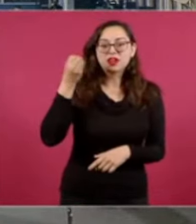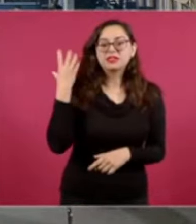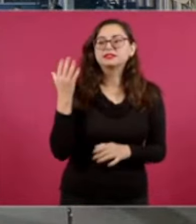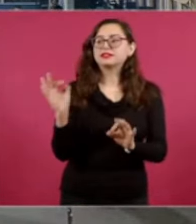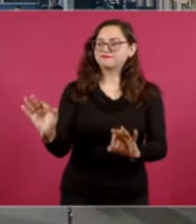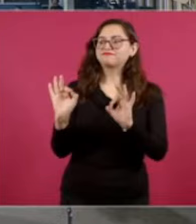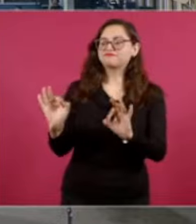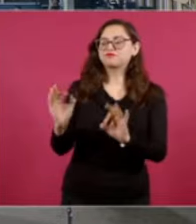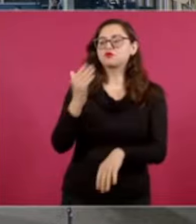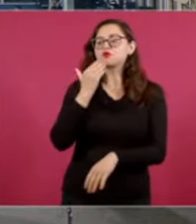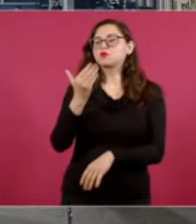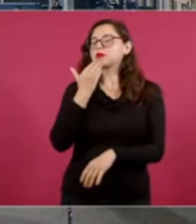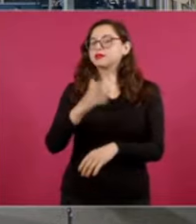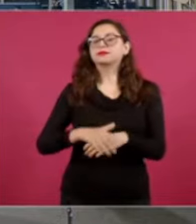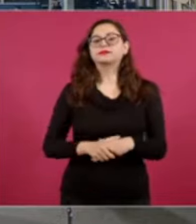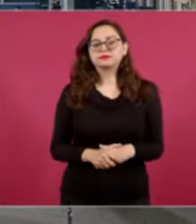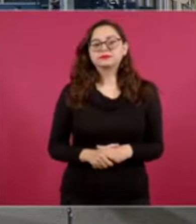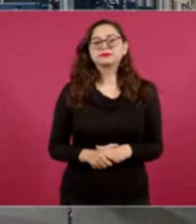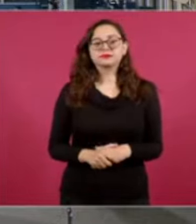aunque